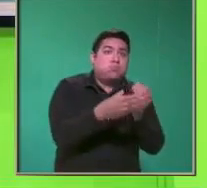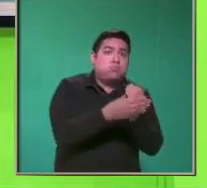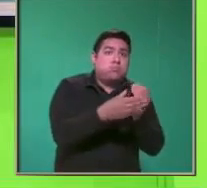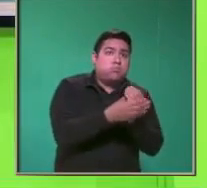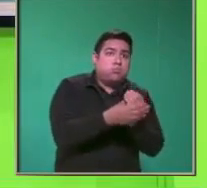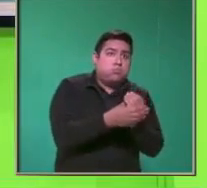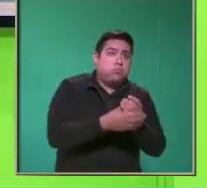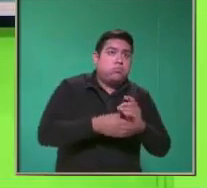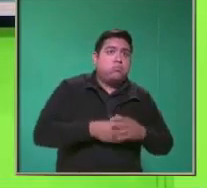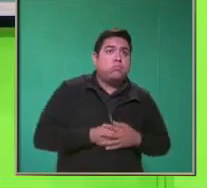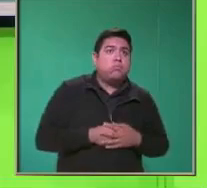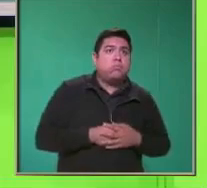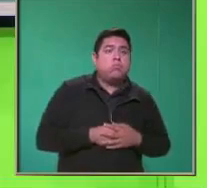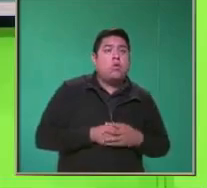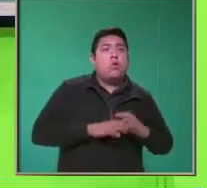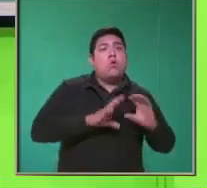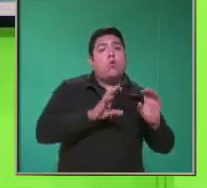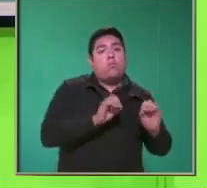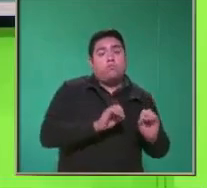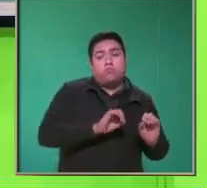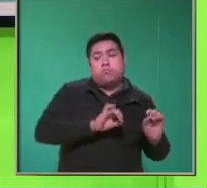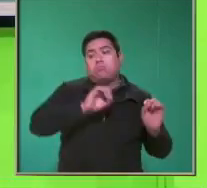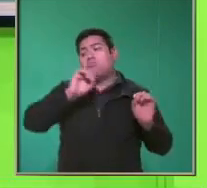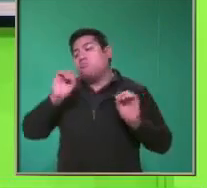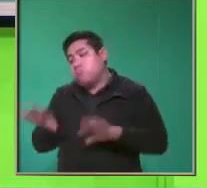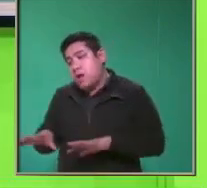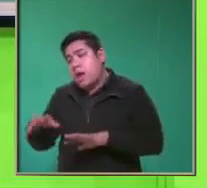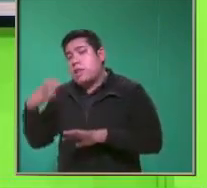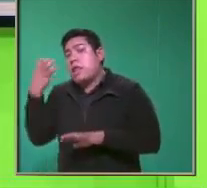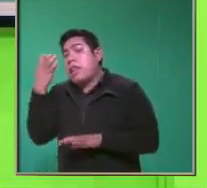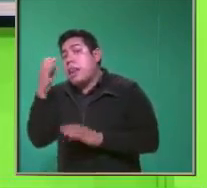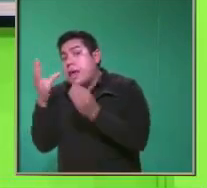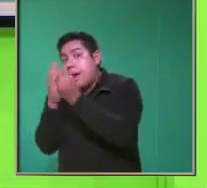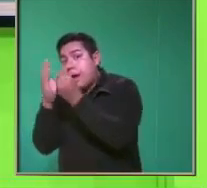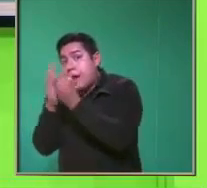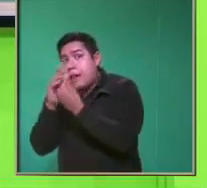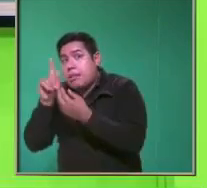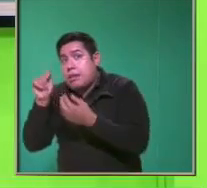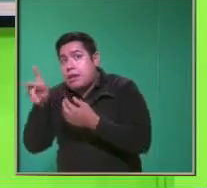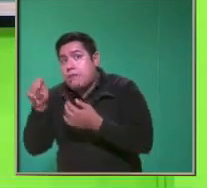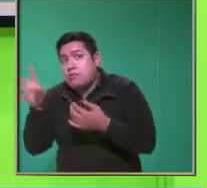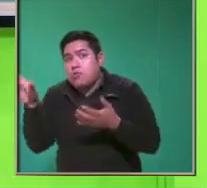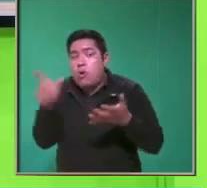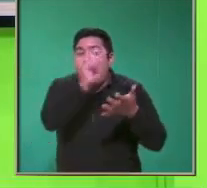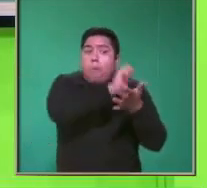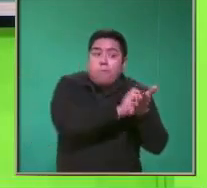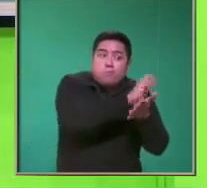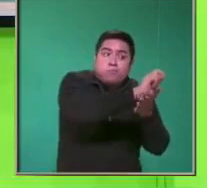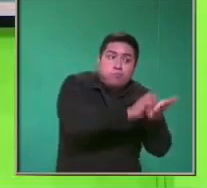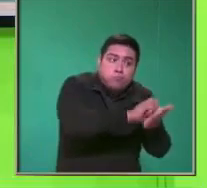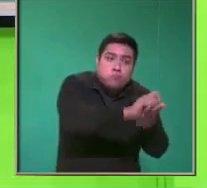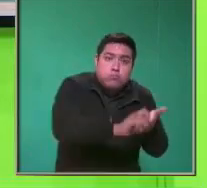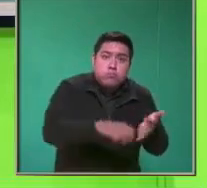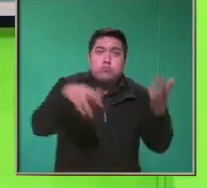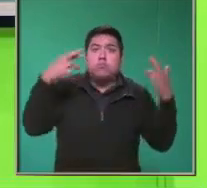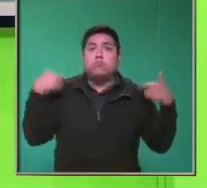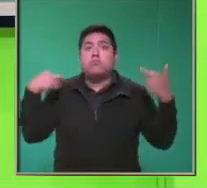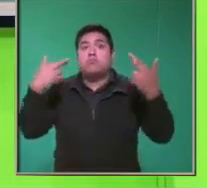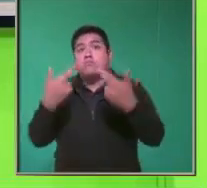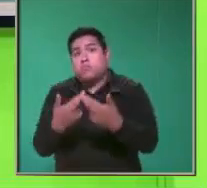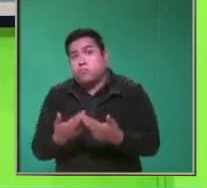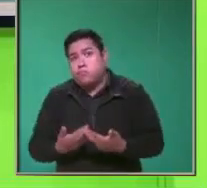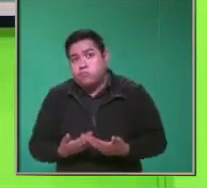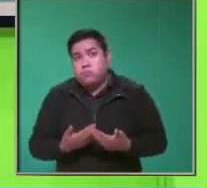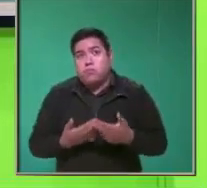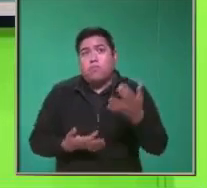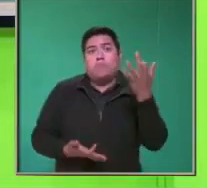a través de tu presencia en la escuela, para que tomes nota y tengas evidencias de lo que vas realizando. Recuerda que de aquí los profesores, además de